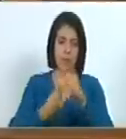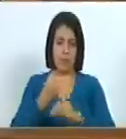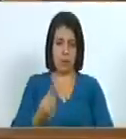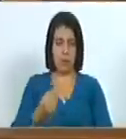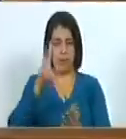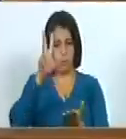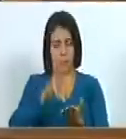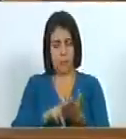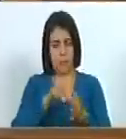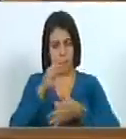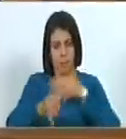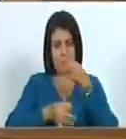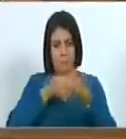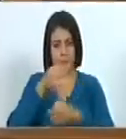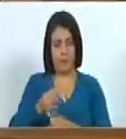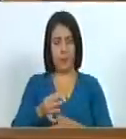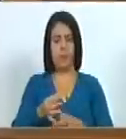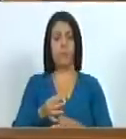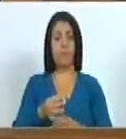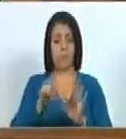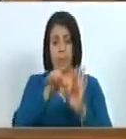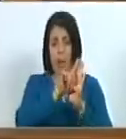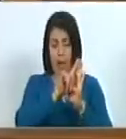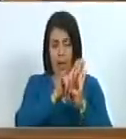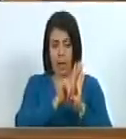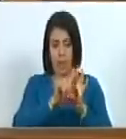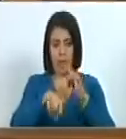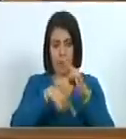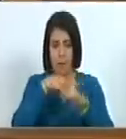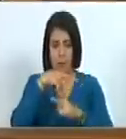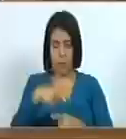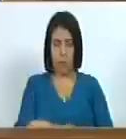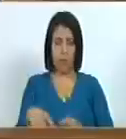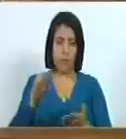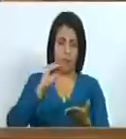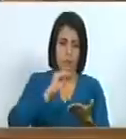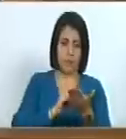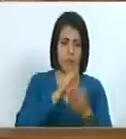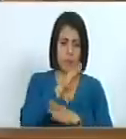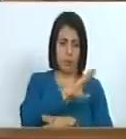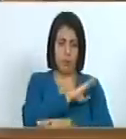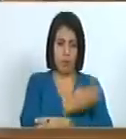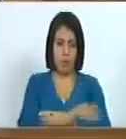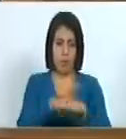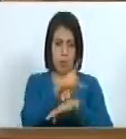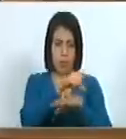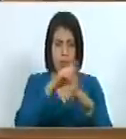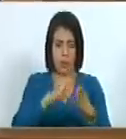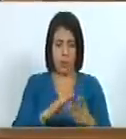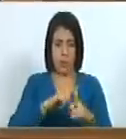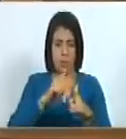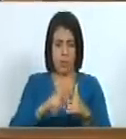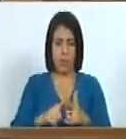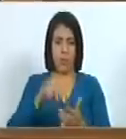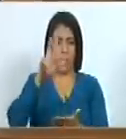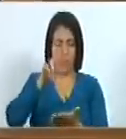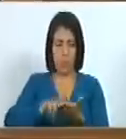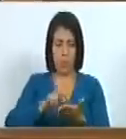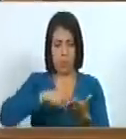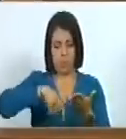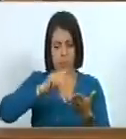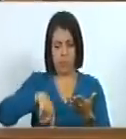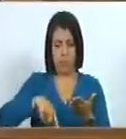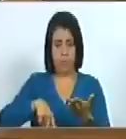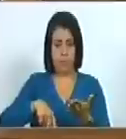su pronunciamiento sobre el carácter orgánico, para luego remitirla al Poder Ejecutivo a los fines de su